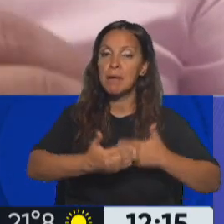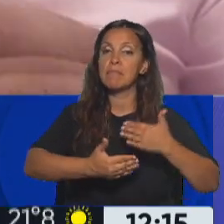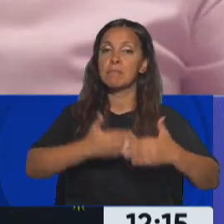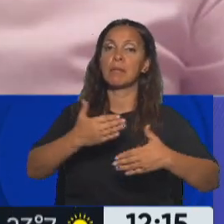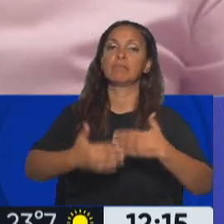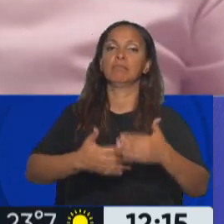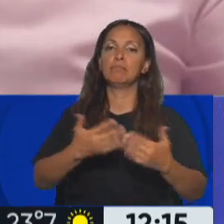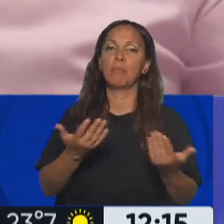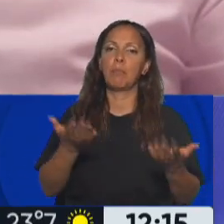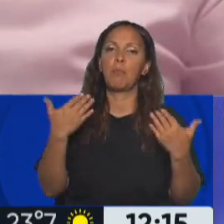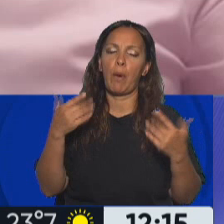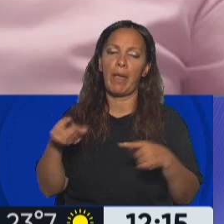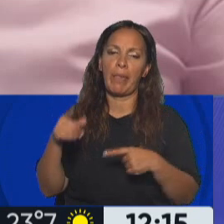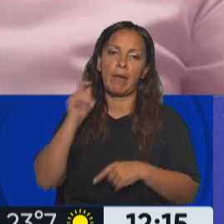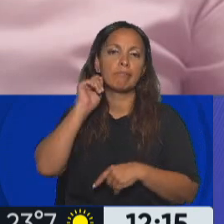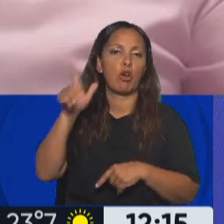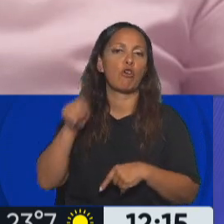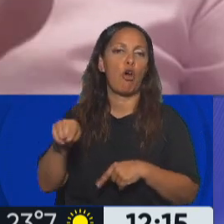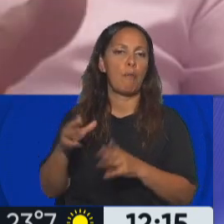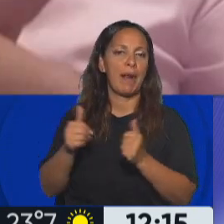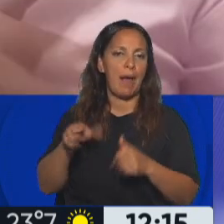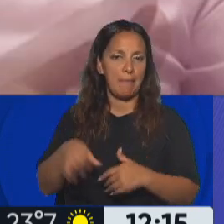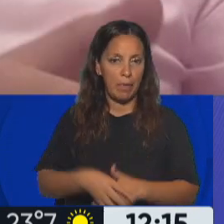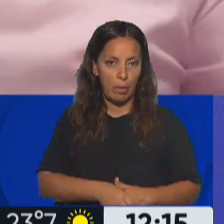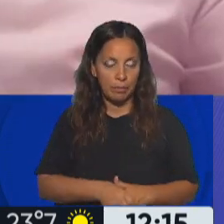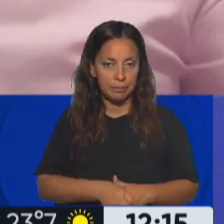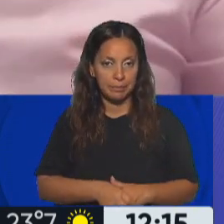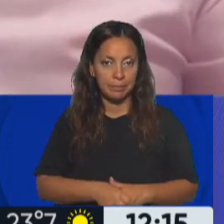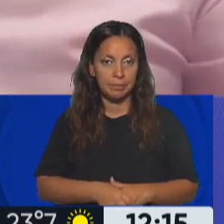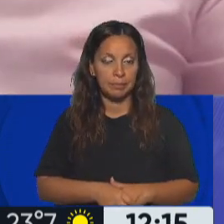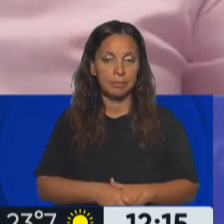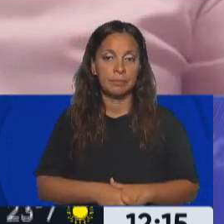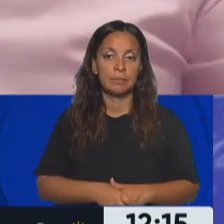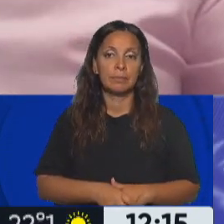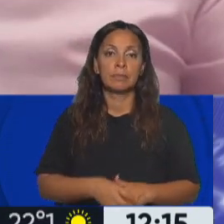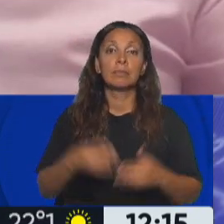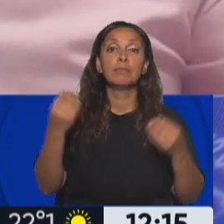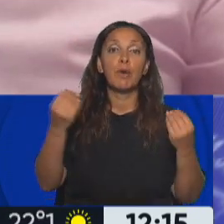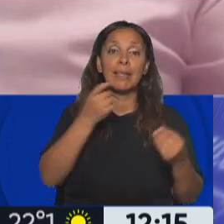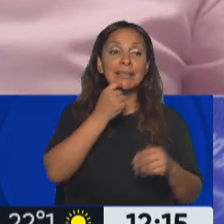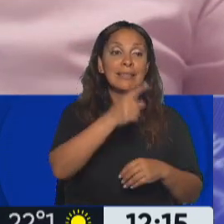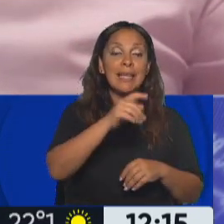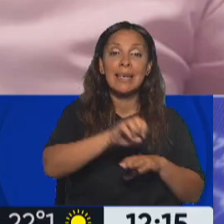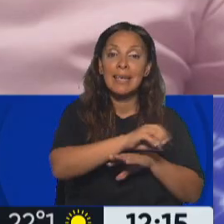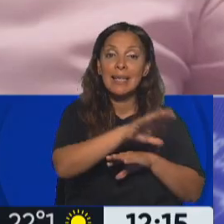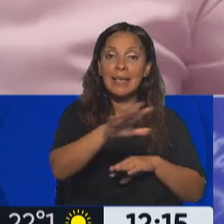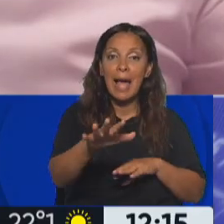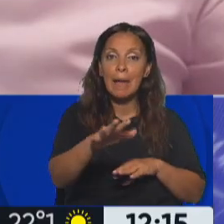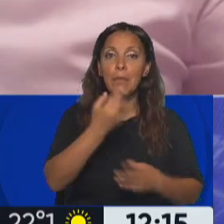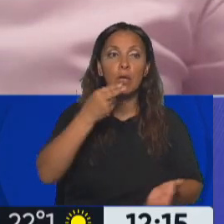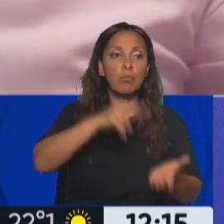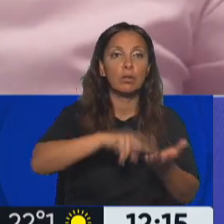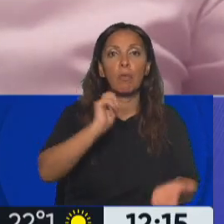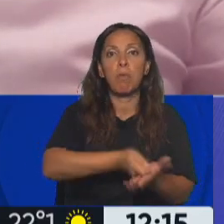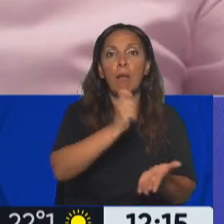se va a llegar mucho más rápido a eso, porque aliviando al campo seguramente en volumen y